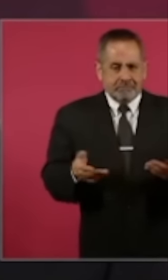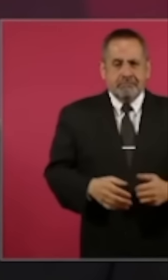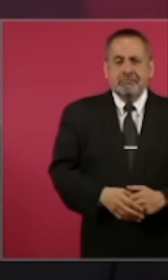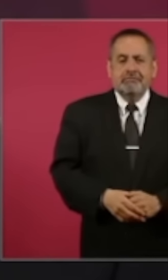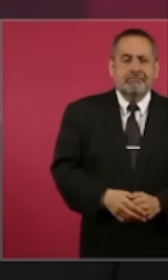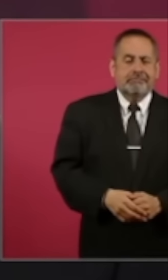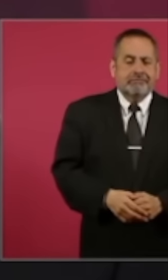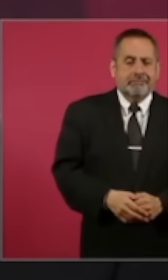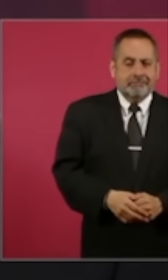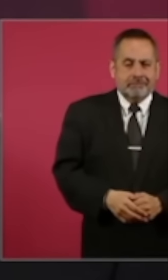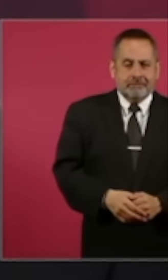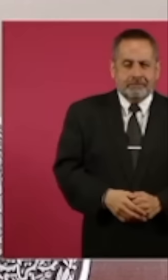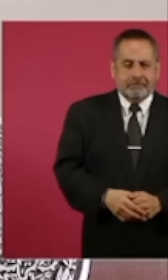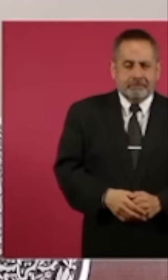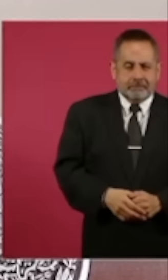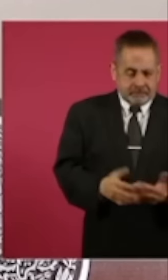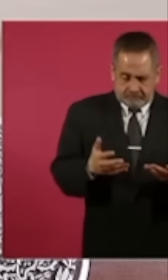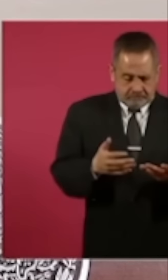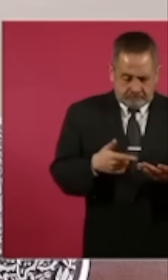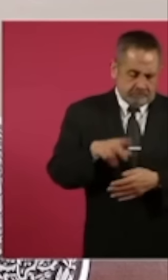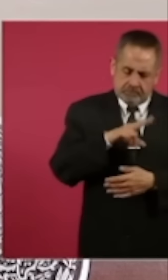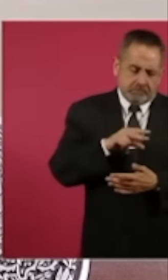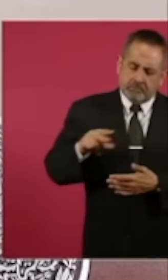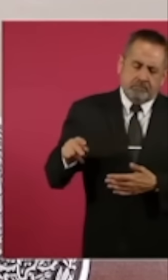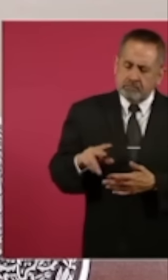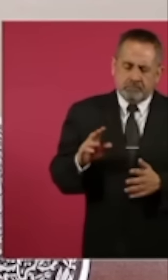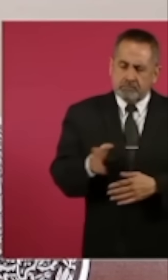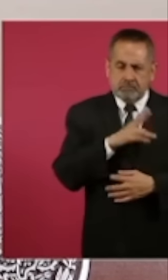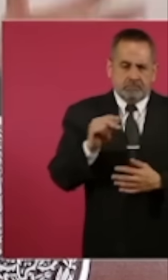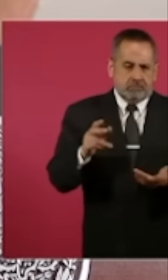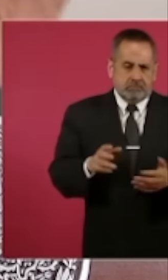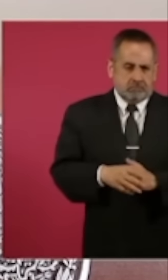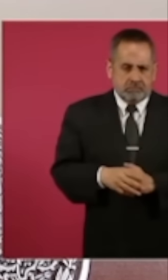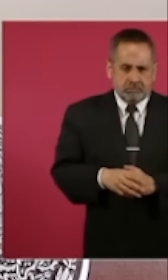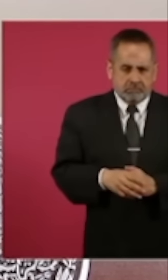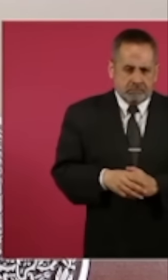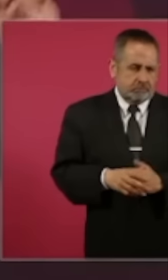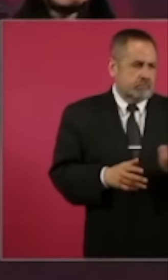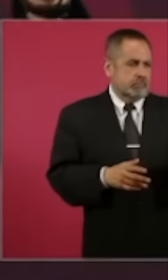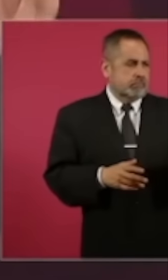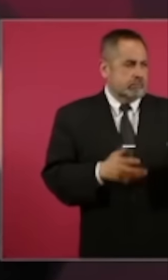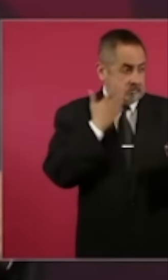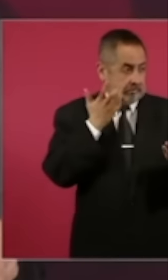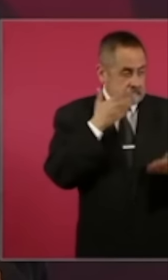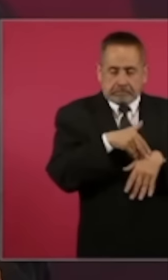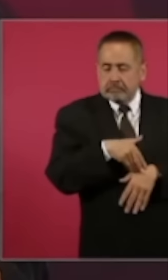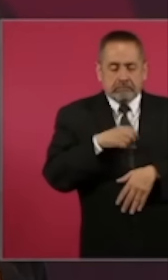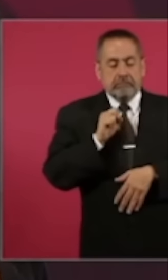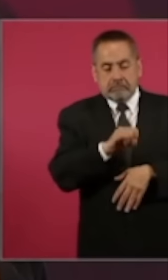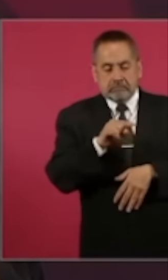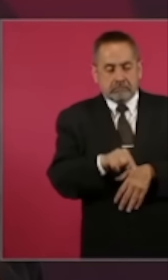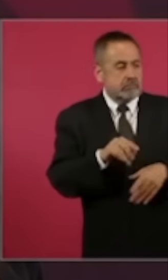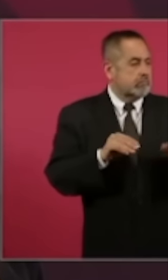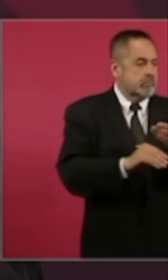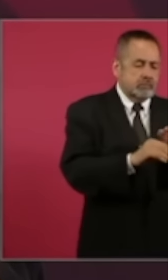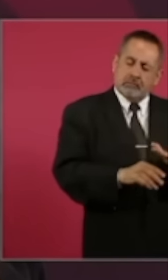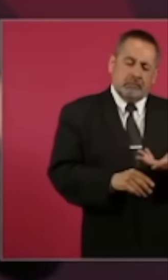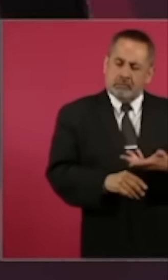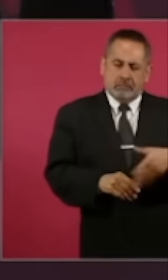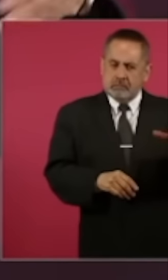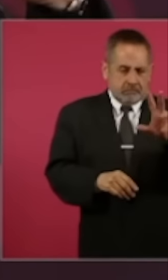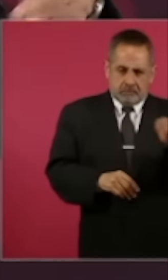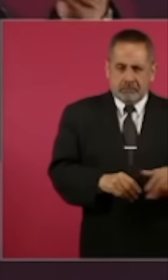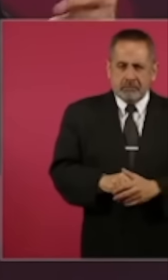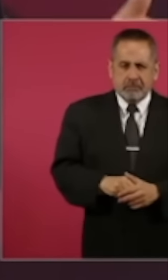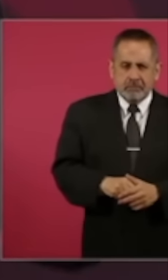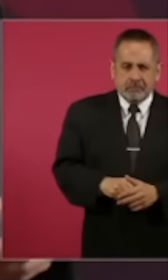comunicaciones. No, pues estos no, porque ya es mucho descaro, ¿no?, que vayan de empleados. Además